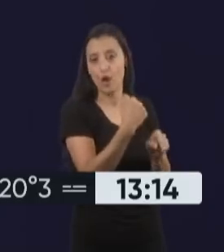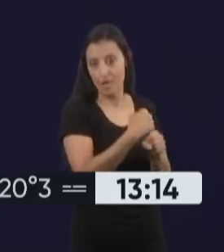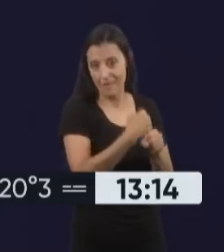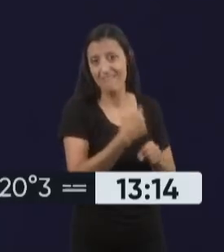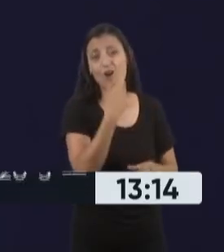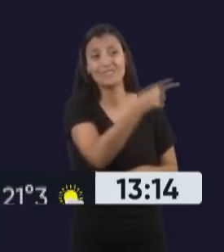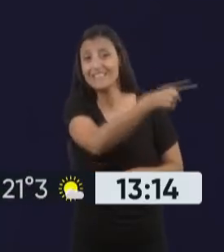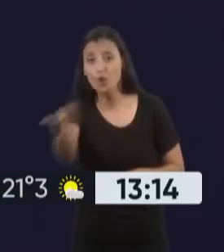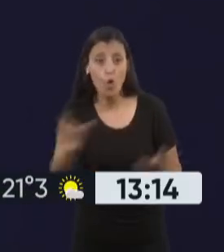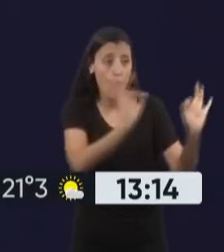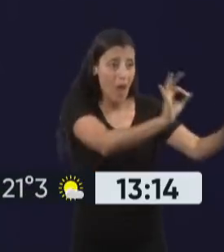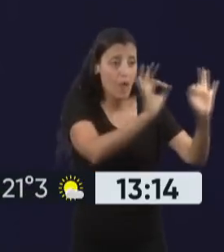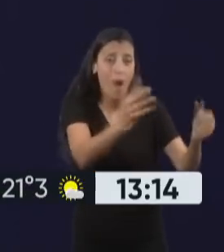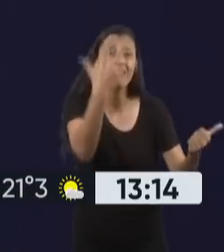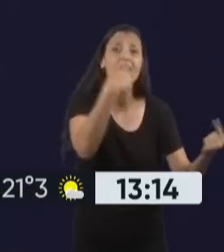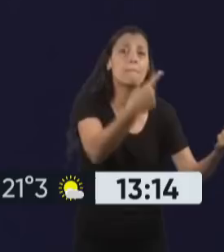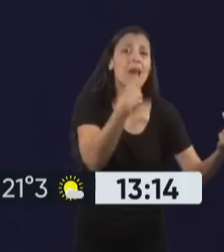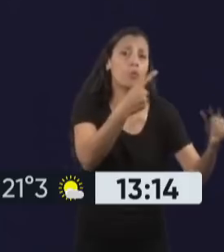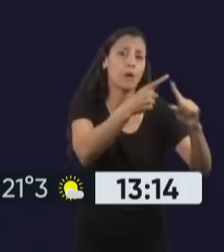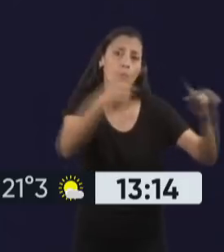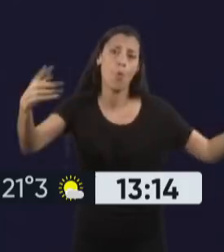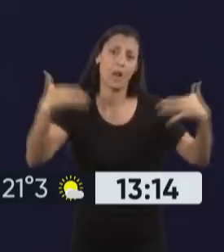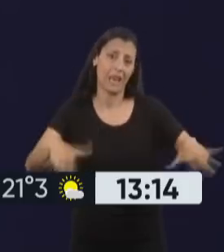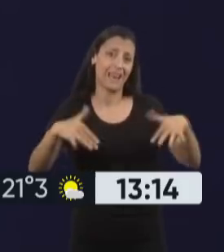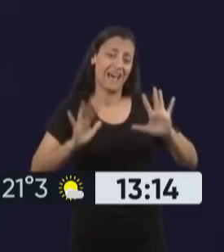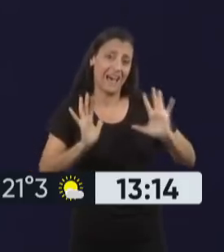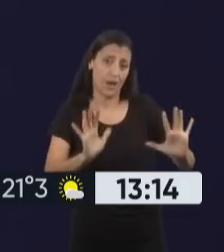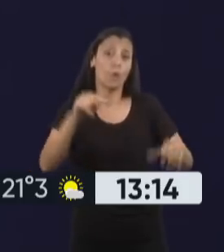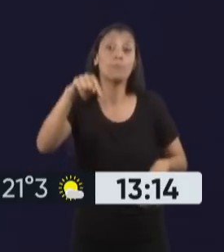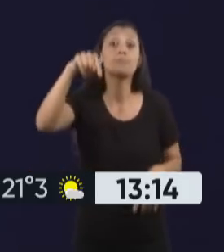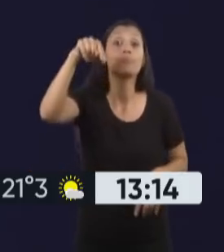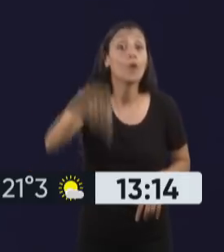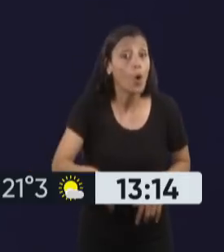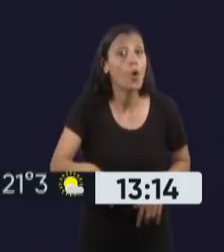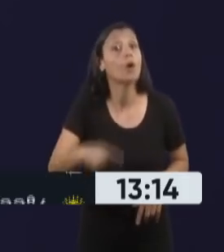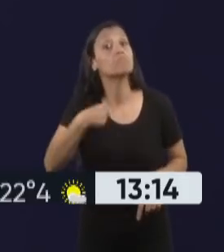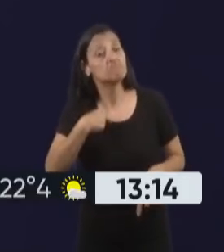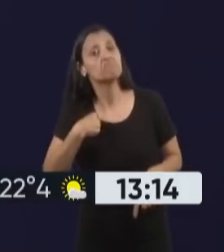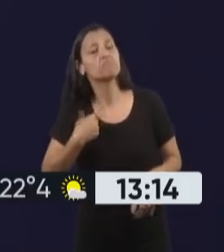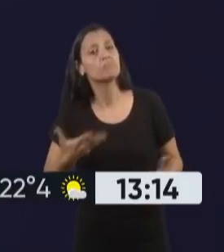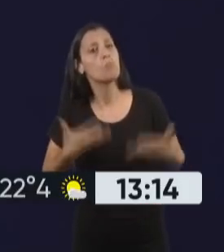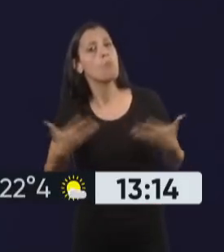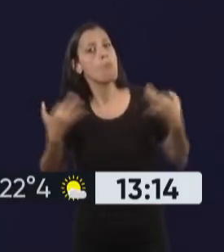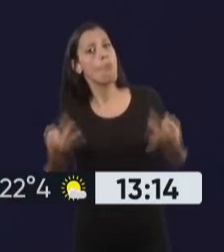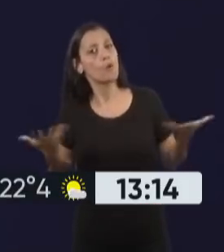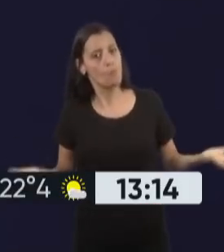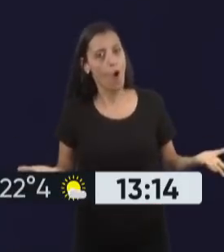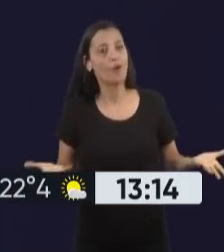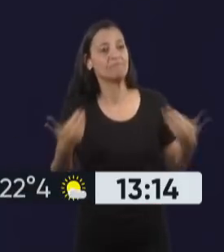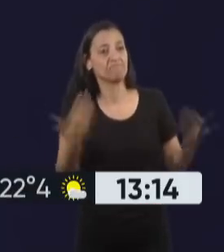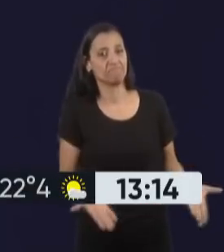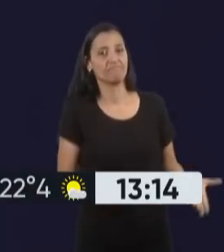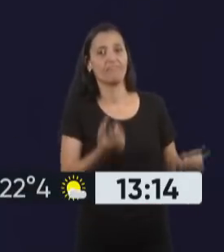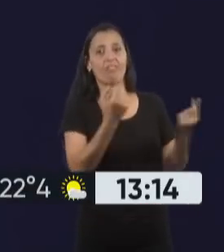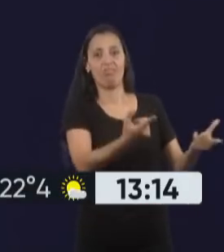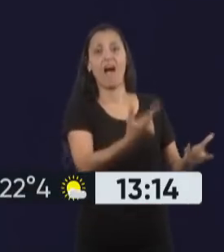se estira y se estira y se estira. Pero hoy, como estoy de extremado buen humor sobre mi espalda, lo